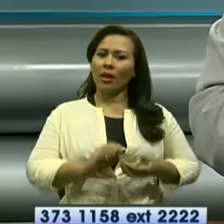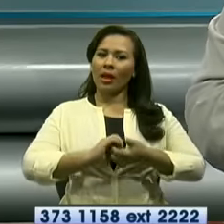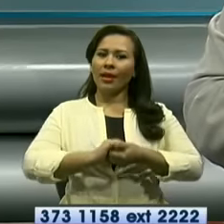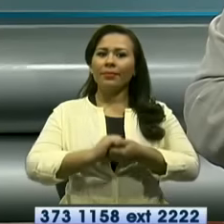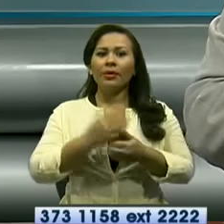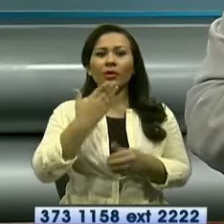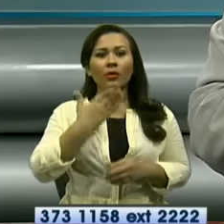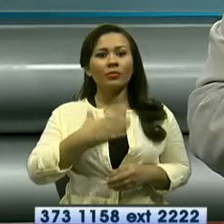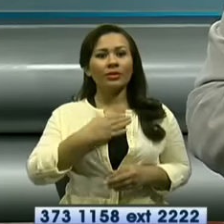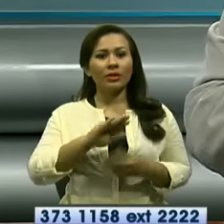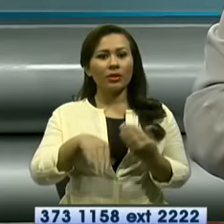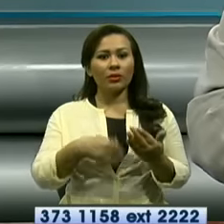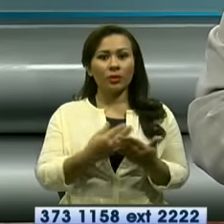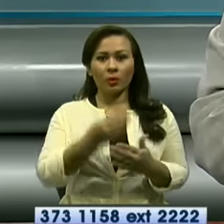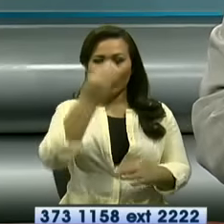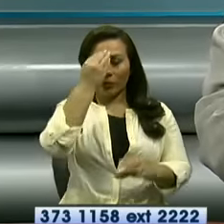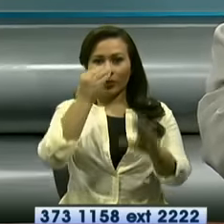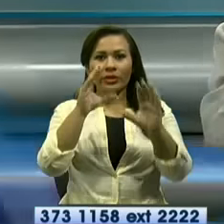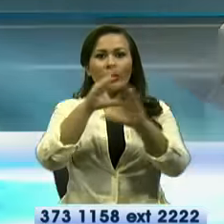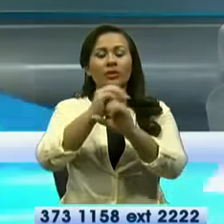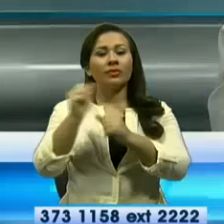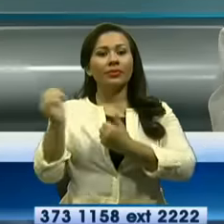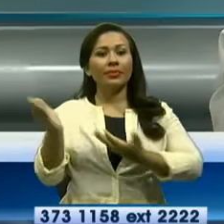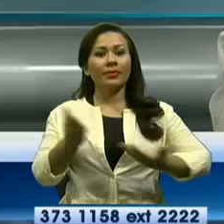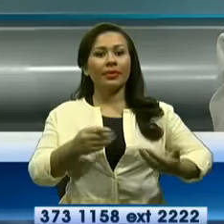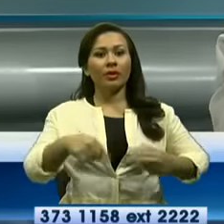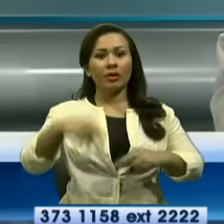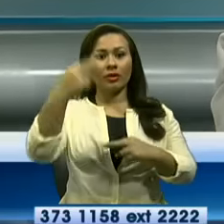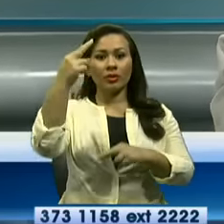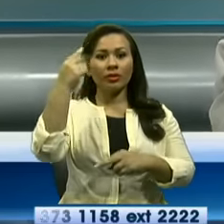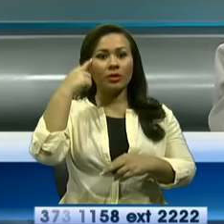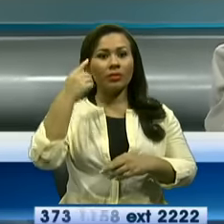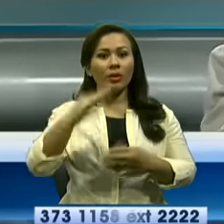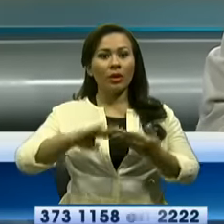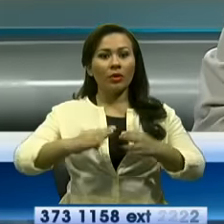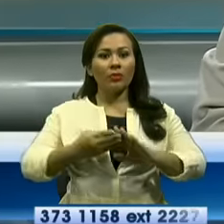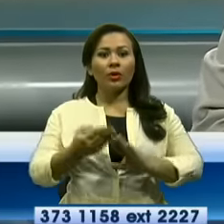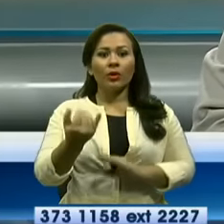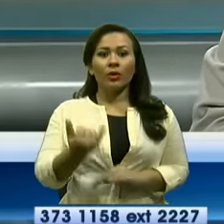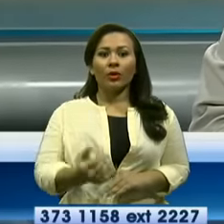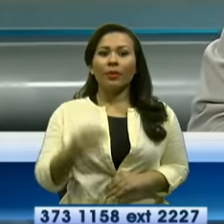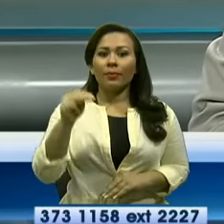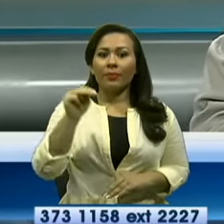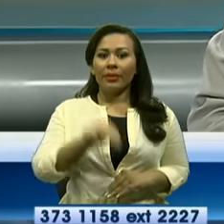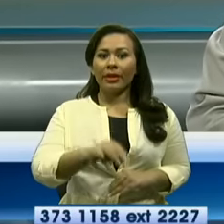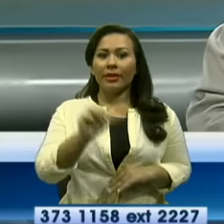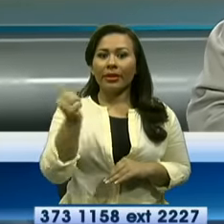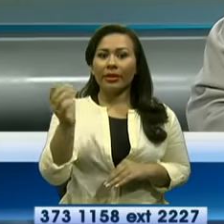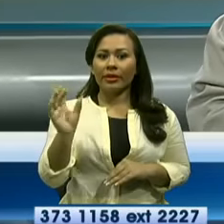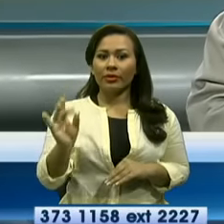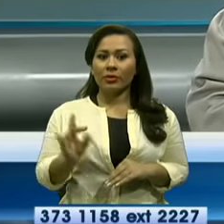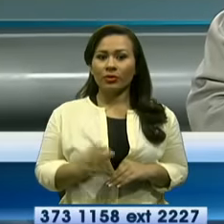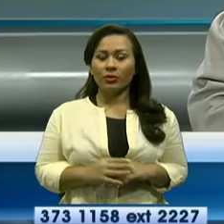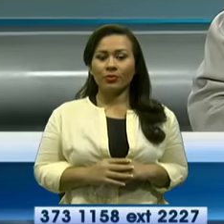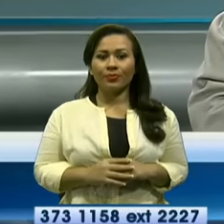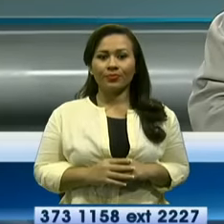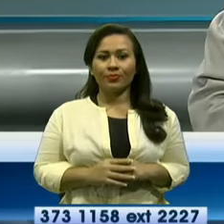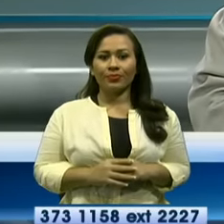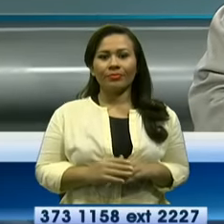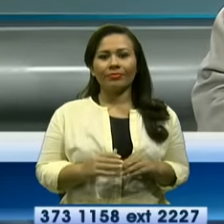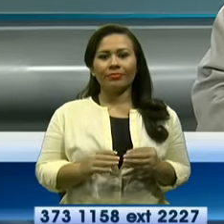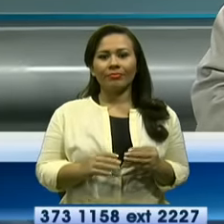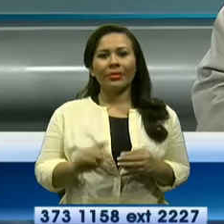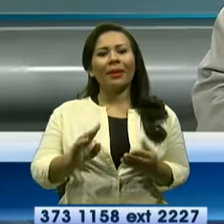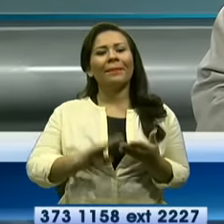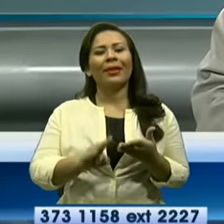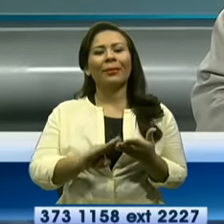queridos televidentes, ¿cómo están? Muy buenas noches, bienvenidos a La Noticia en la Comunidad, a esta hora del día, martes 18 de abril,